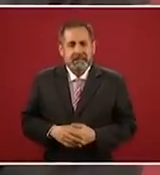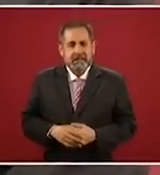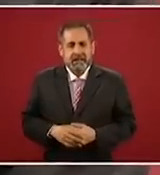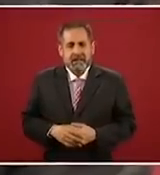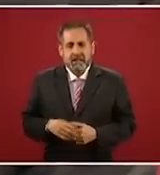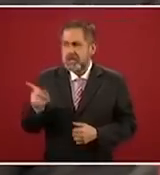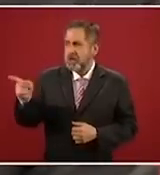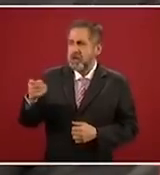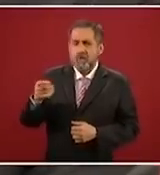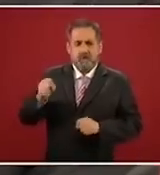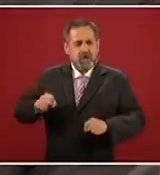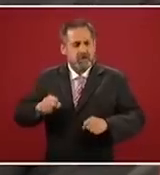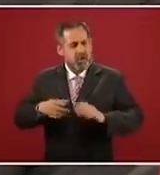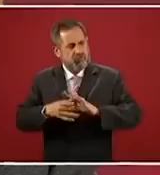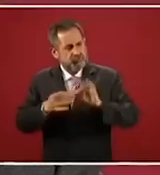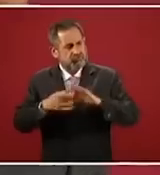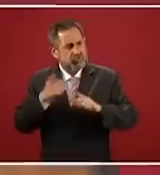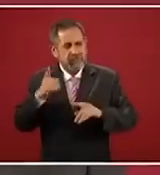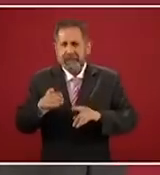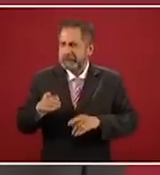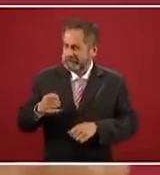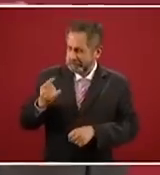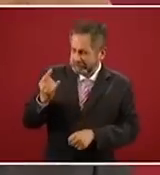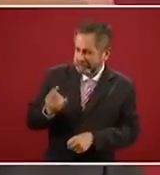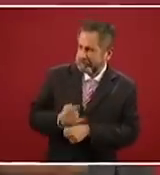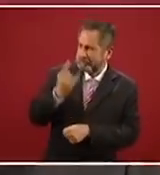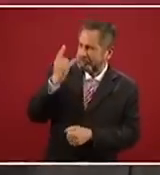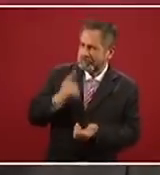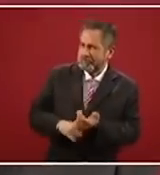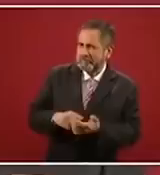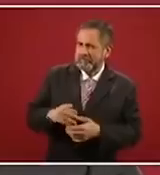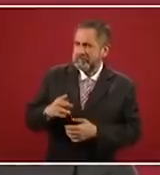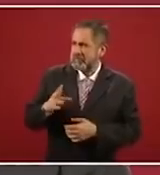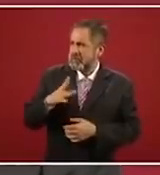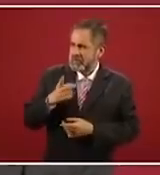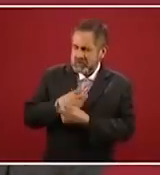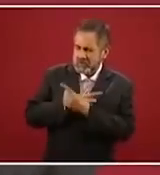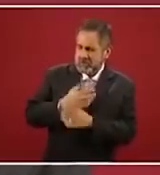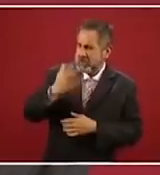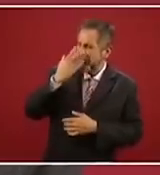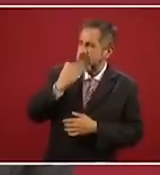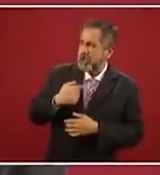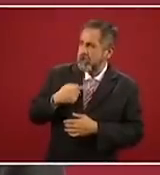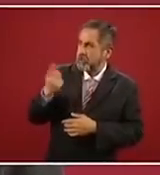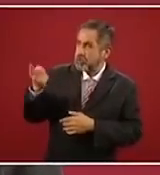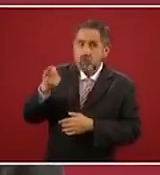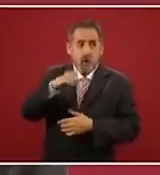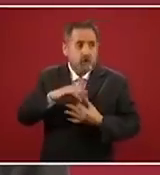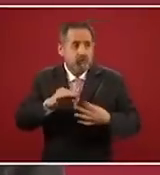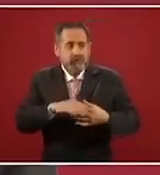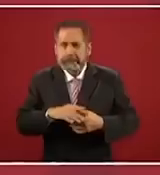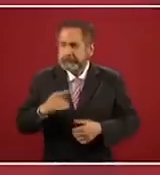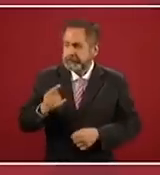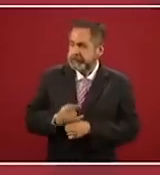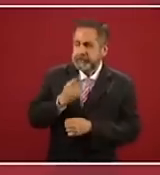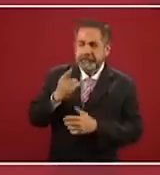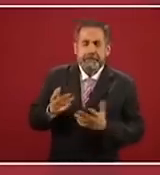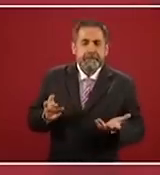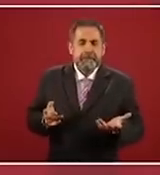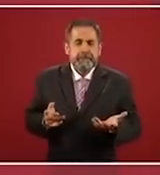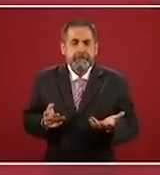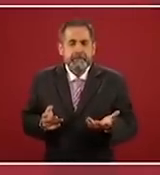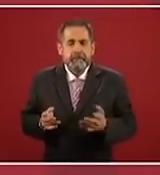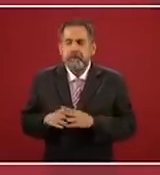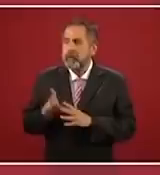ya no tiene autoridad para decirle al servidor público, haz esto. ya lo